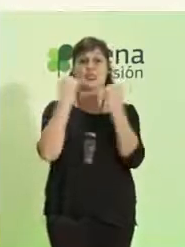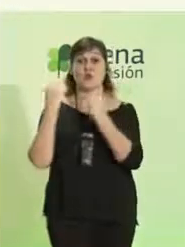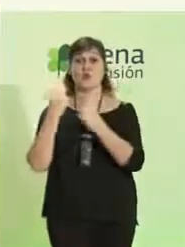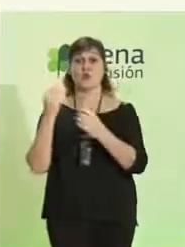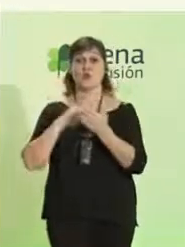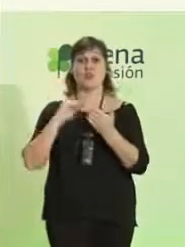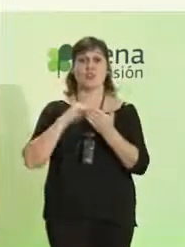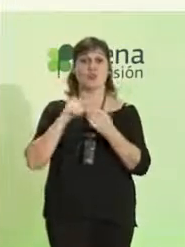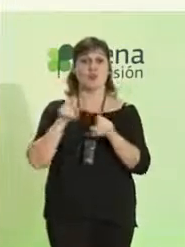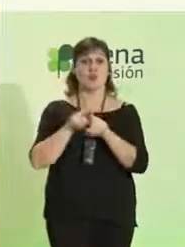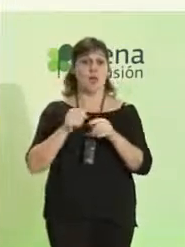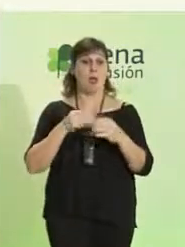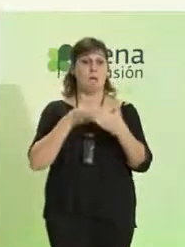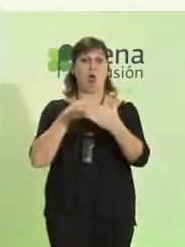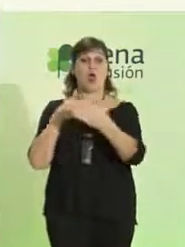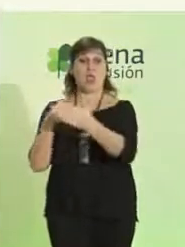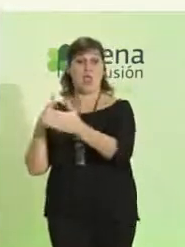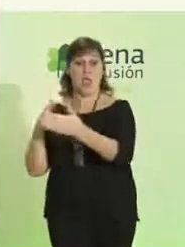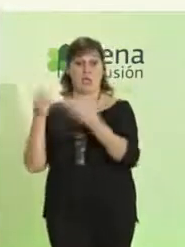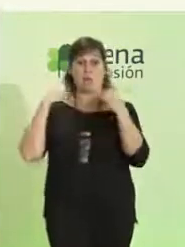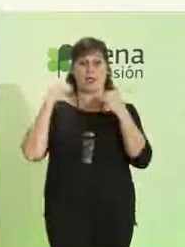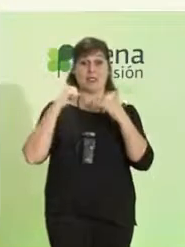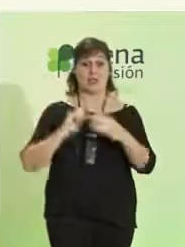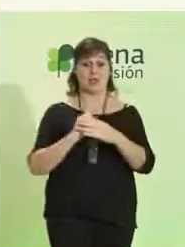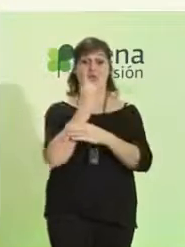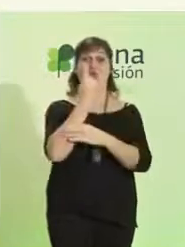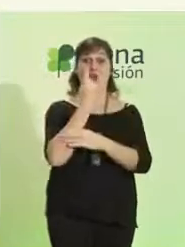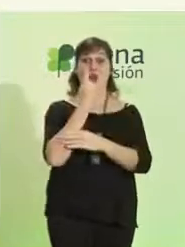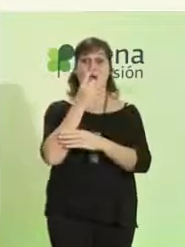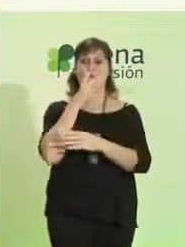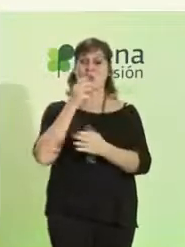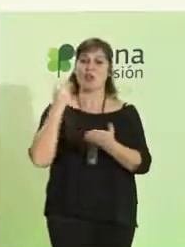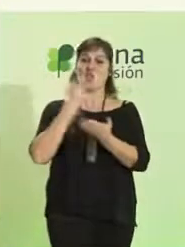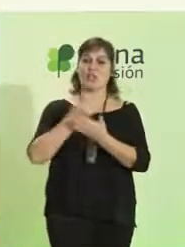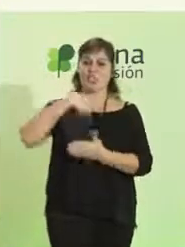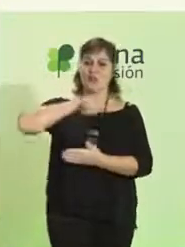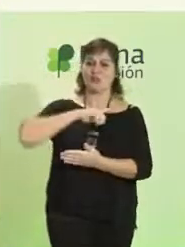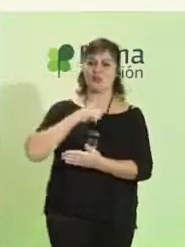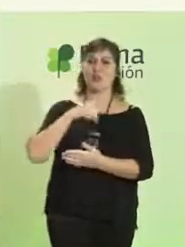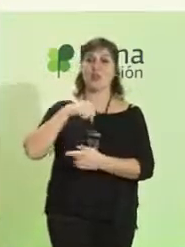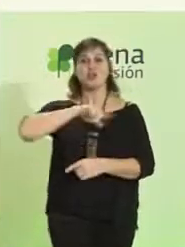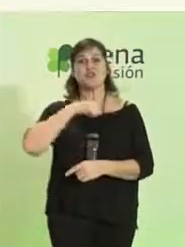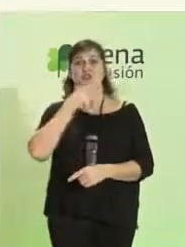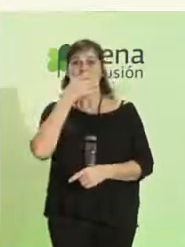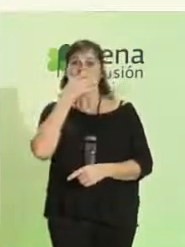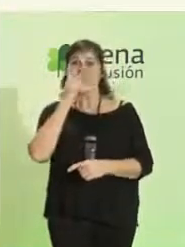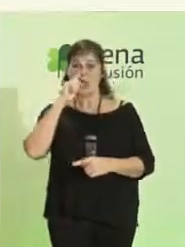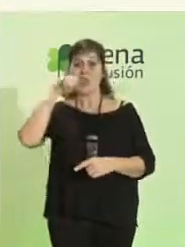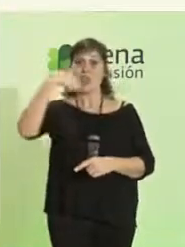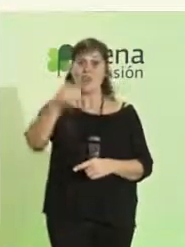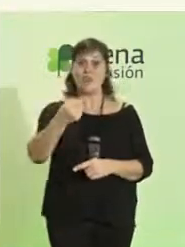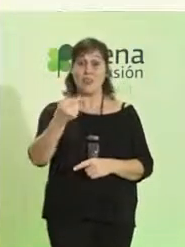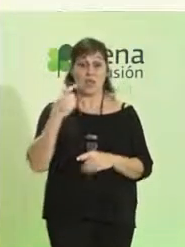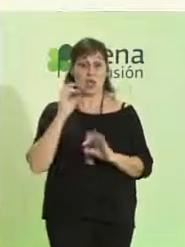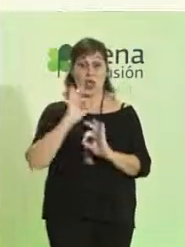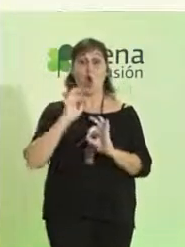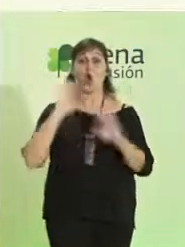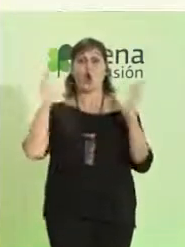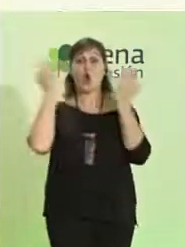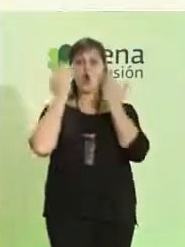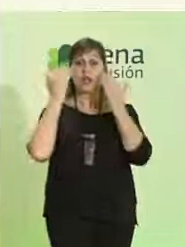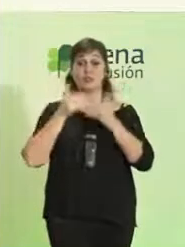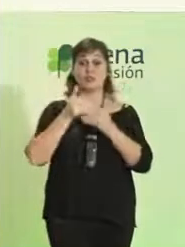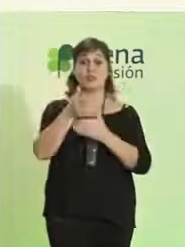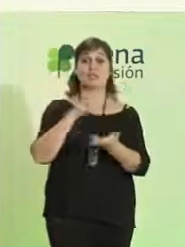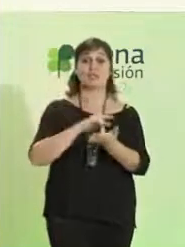artísticas, comunitarias y más inclusivas, simplemente porque nos retan a nosotros mismos y nos da vergüenza que el año que viene o donde sea el próximo congreso quitemos